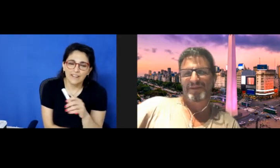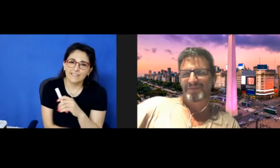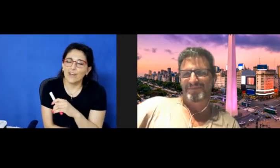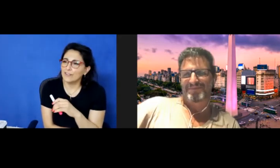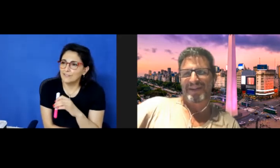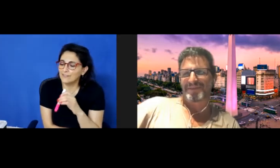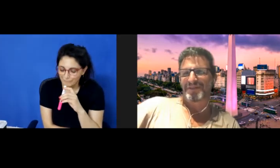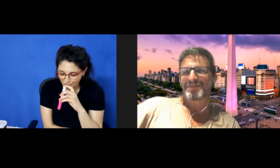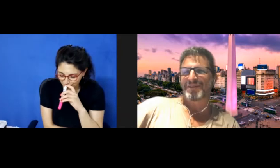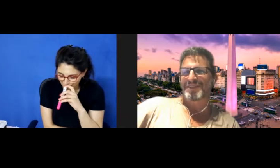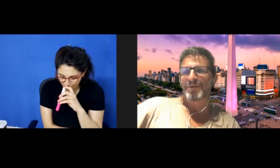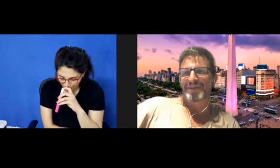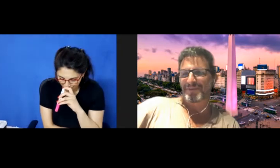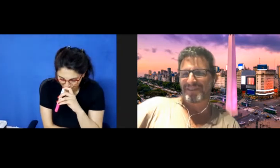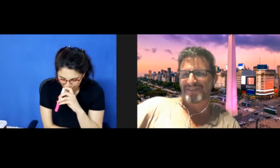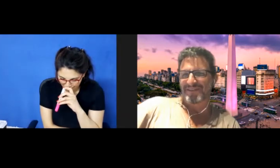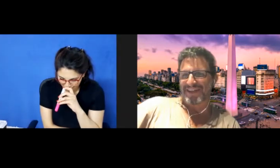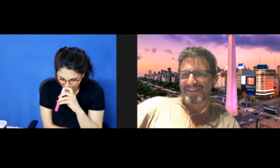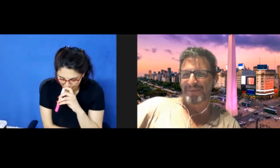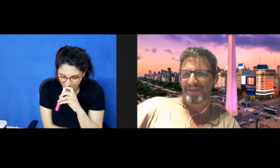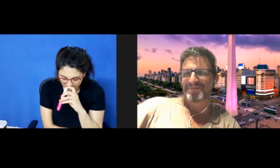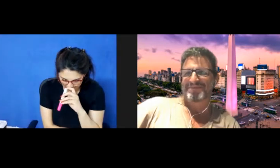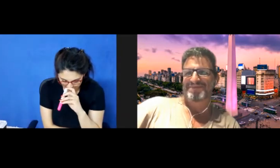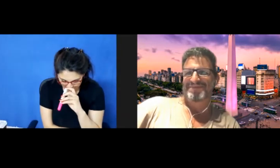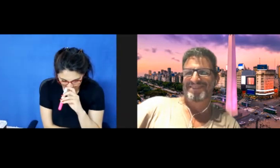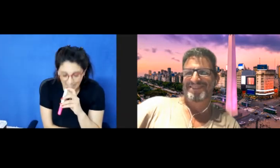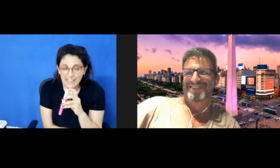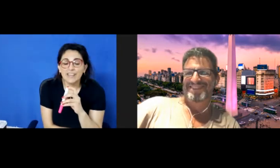Olvídate. Bueno, no. partimos en 5, regateame.